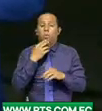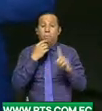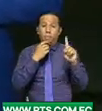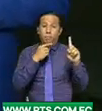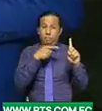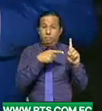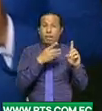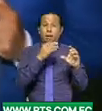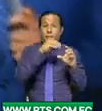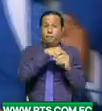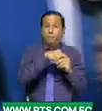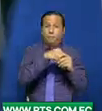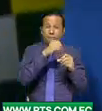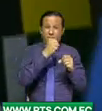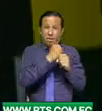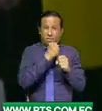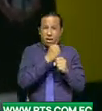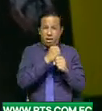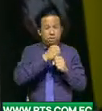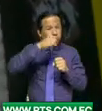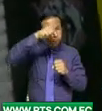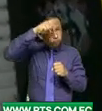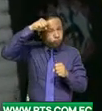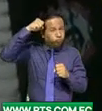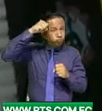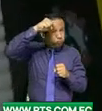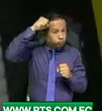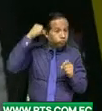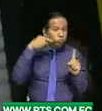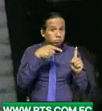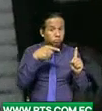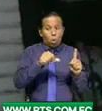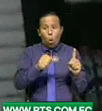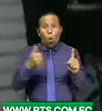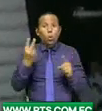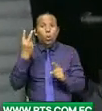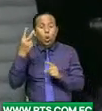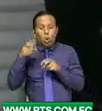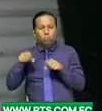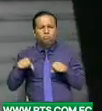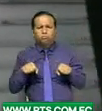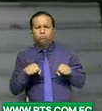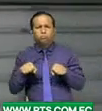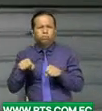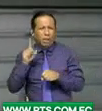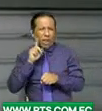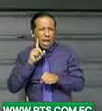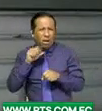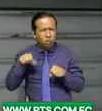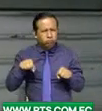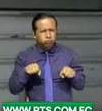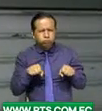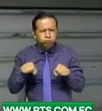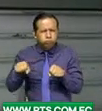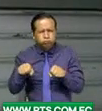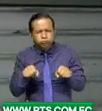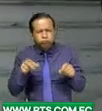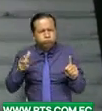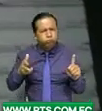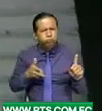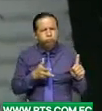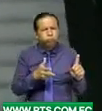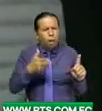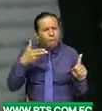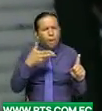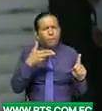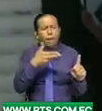local fue baleada por sujetos que llegaron en una motocicleta negra se trata de un ciudadano de 32